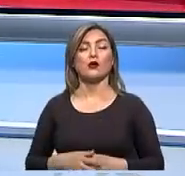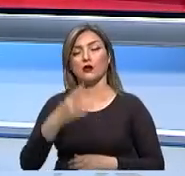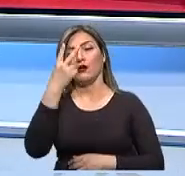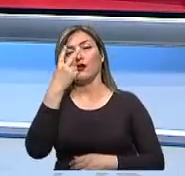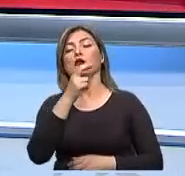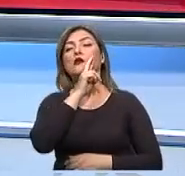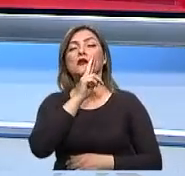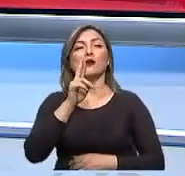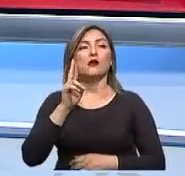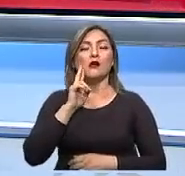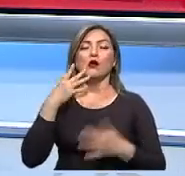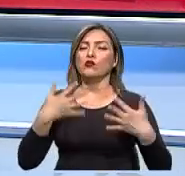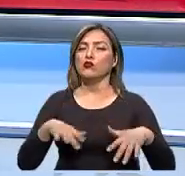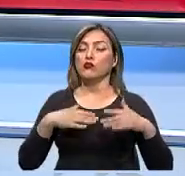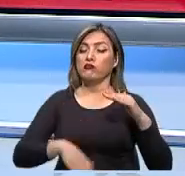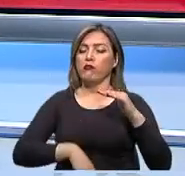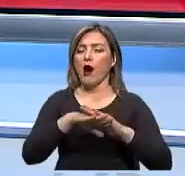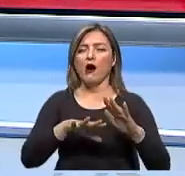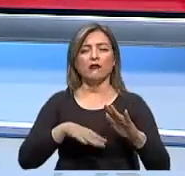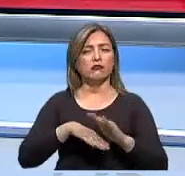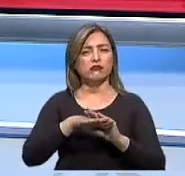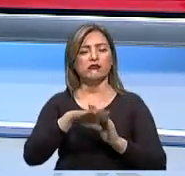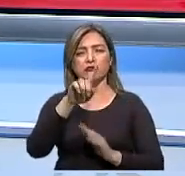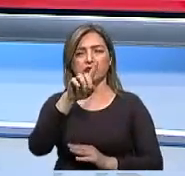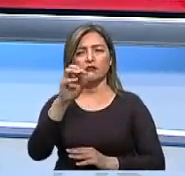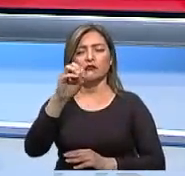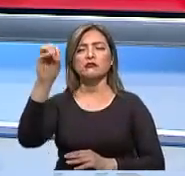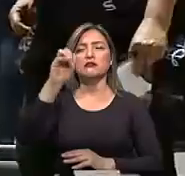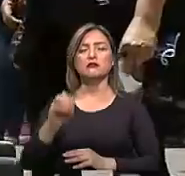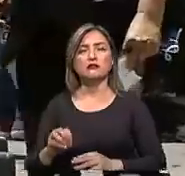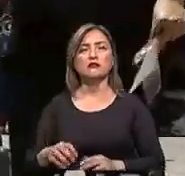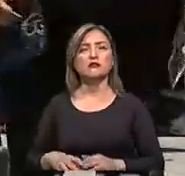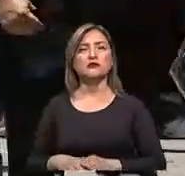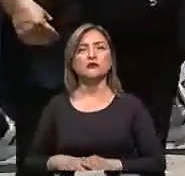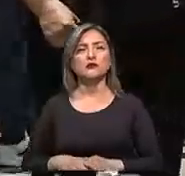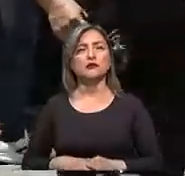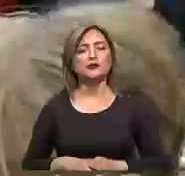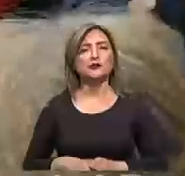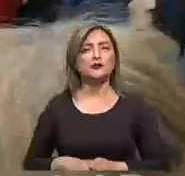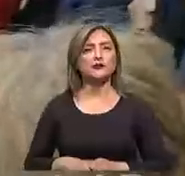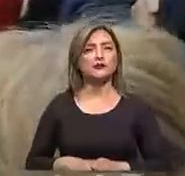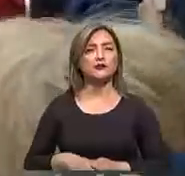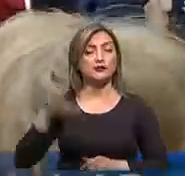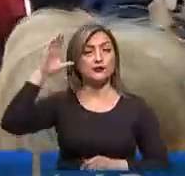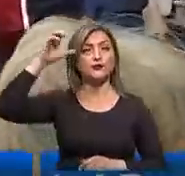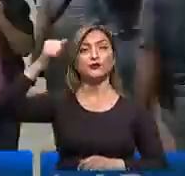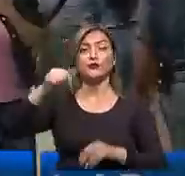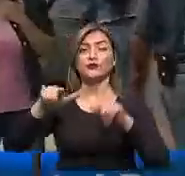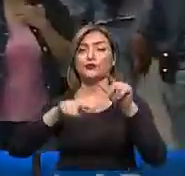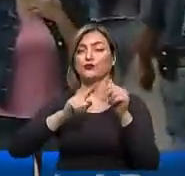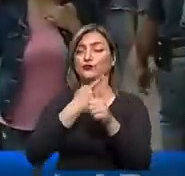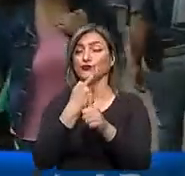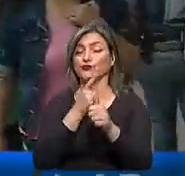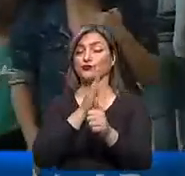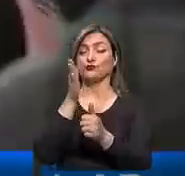Hoteles y restaurantes tuvieron un 100% de ocupación. A simple vista se pudo observar que Cuenca fue uno de los